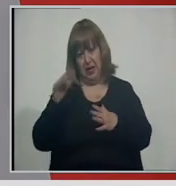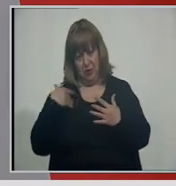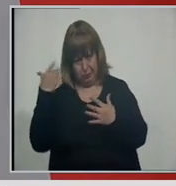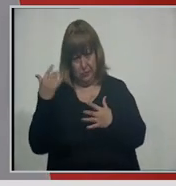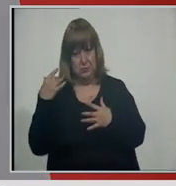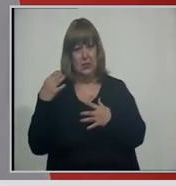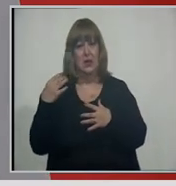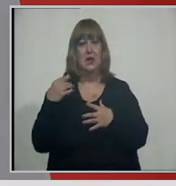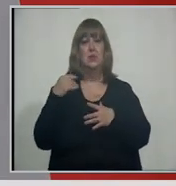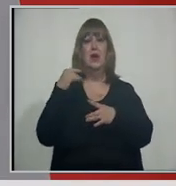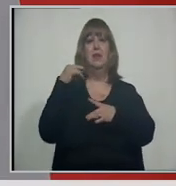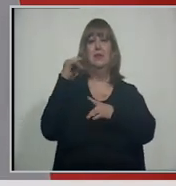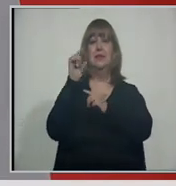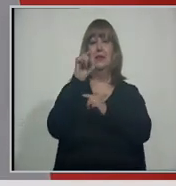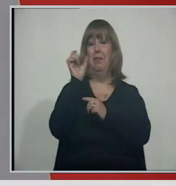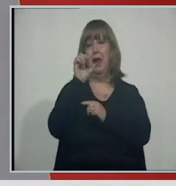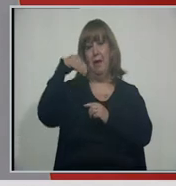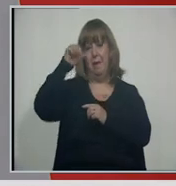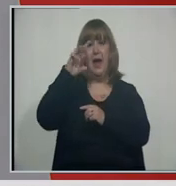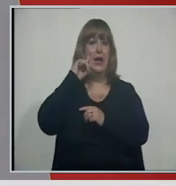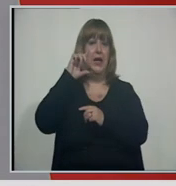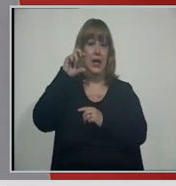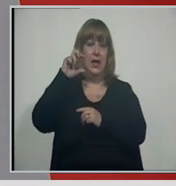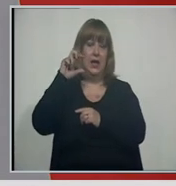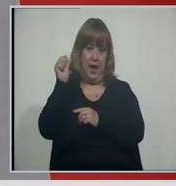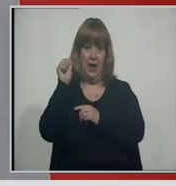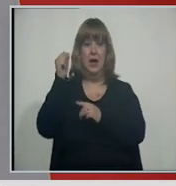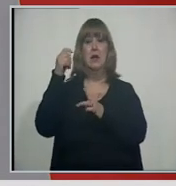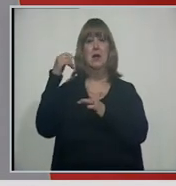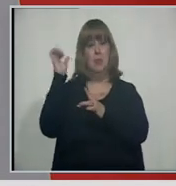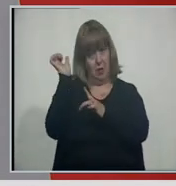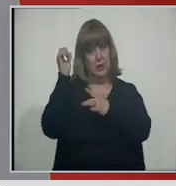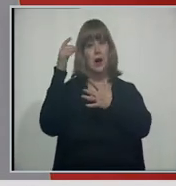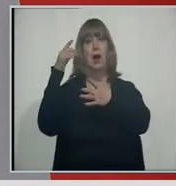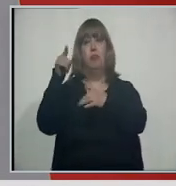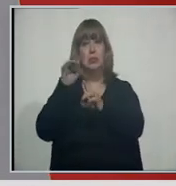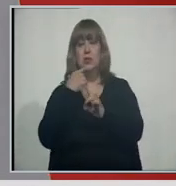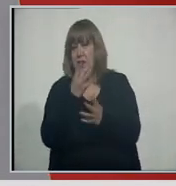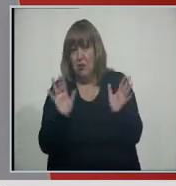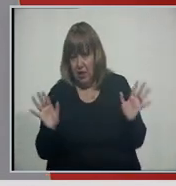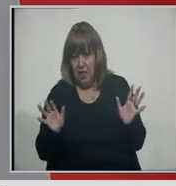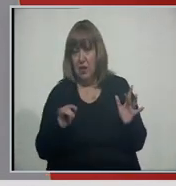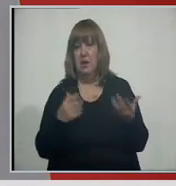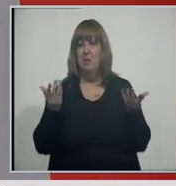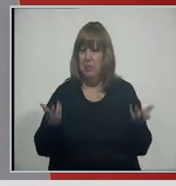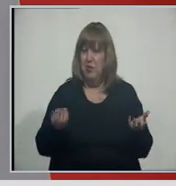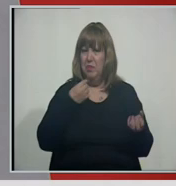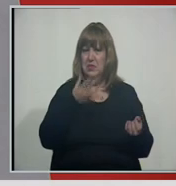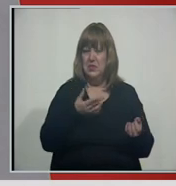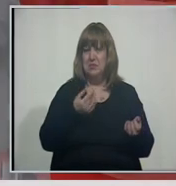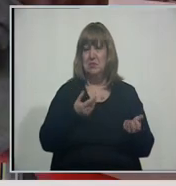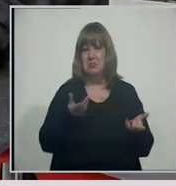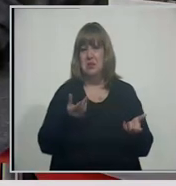sabía que iba a decir o sea no dice porque se me ocurre el anterior leer ese monólogo mío y ahora es utilizando el tiempo pro bendita por